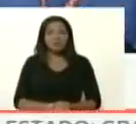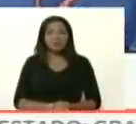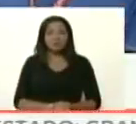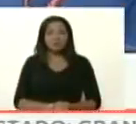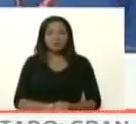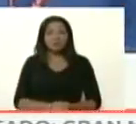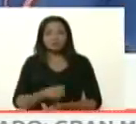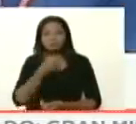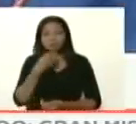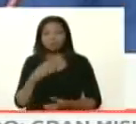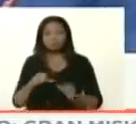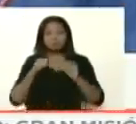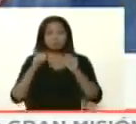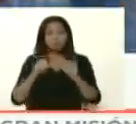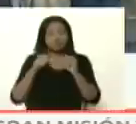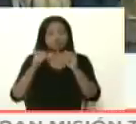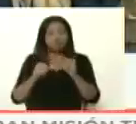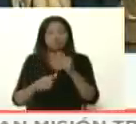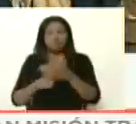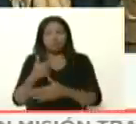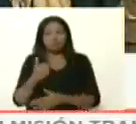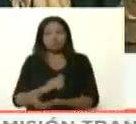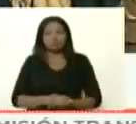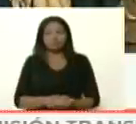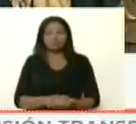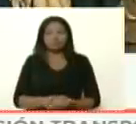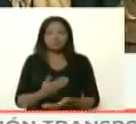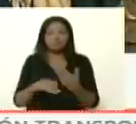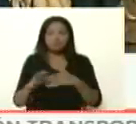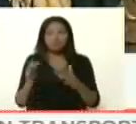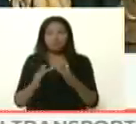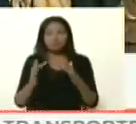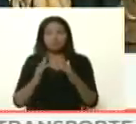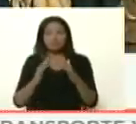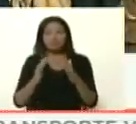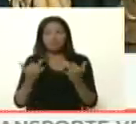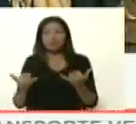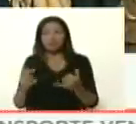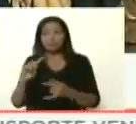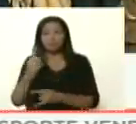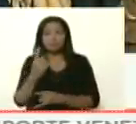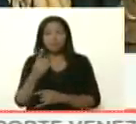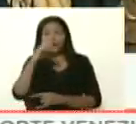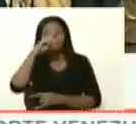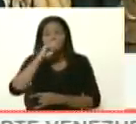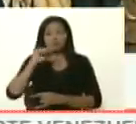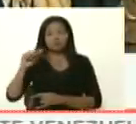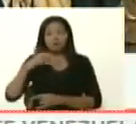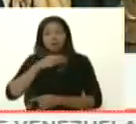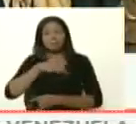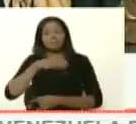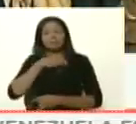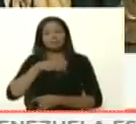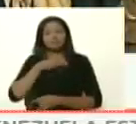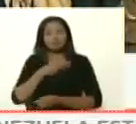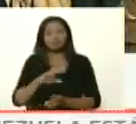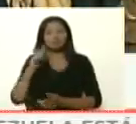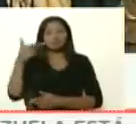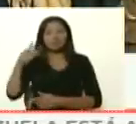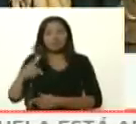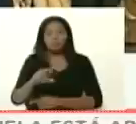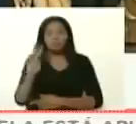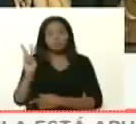Bueno, avanzar, avanzar y vencer. Vámonos entonces a un pase hoy, primer aniversario de la gran misión